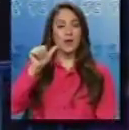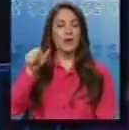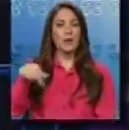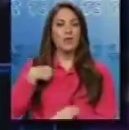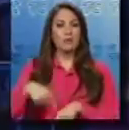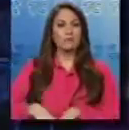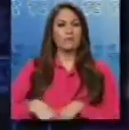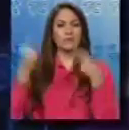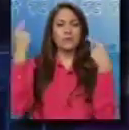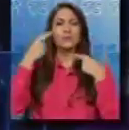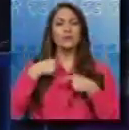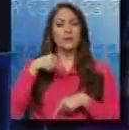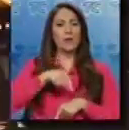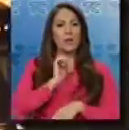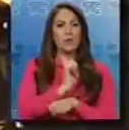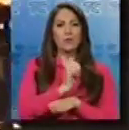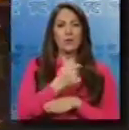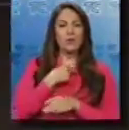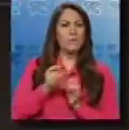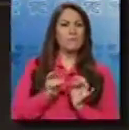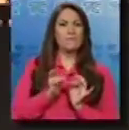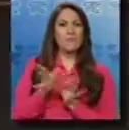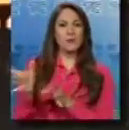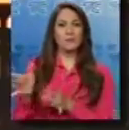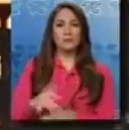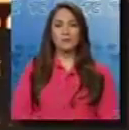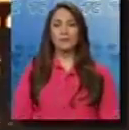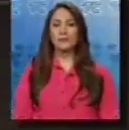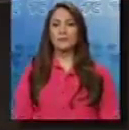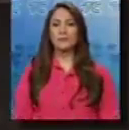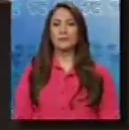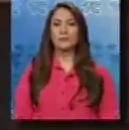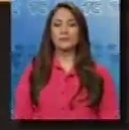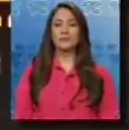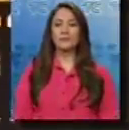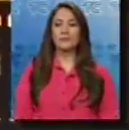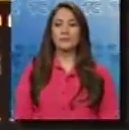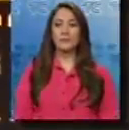Audiencia y crearon una junta de gobierno. Karen Haro, TC Televisión.